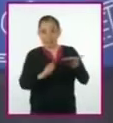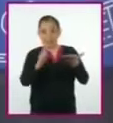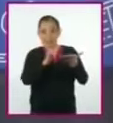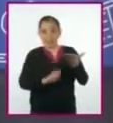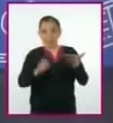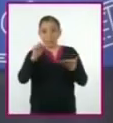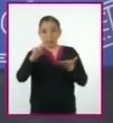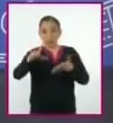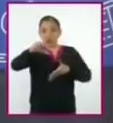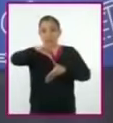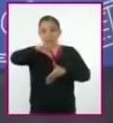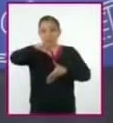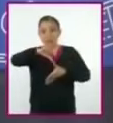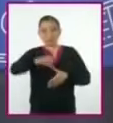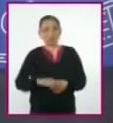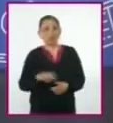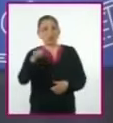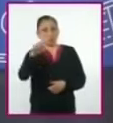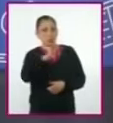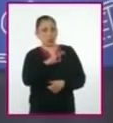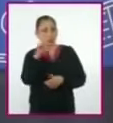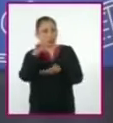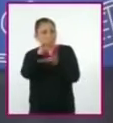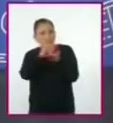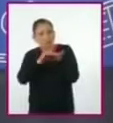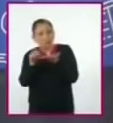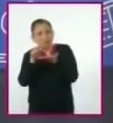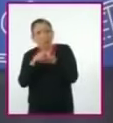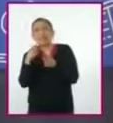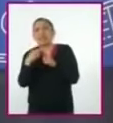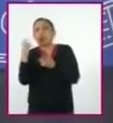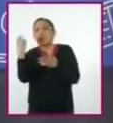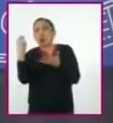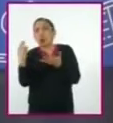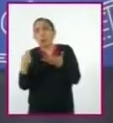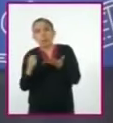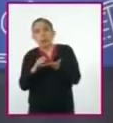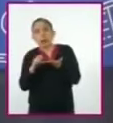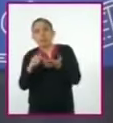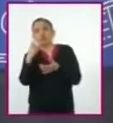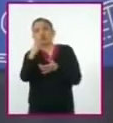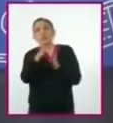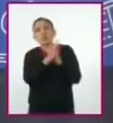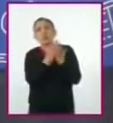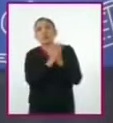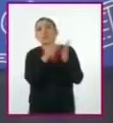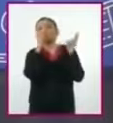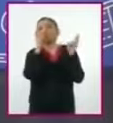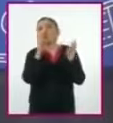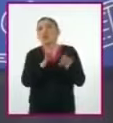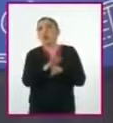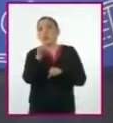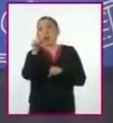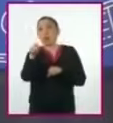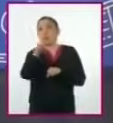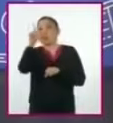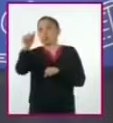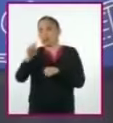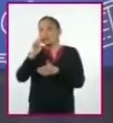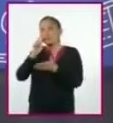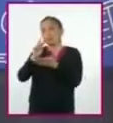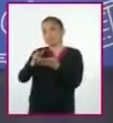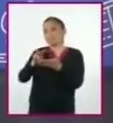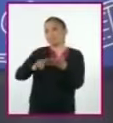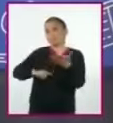latinoamericana. Pueden tomar nota de quiénes fueron y de sus obras para que las consulten